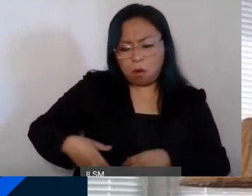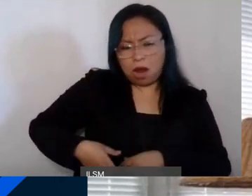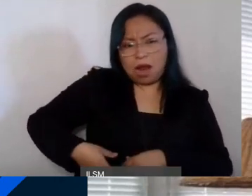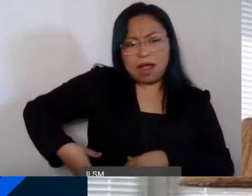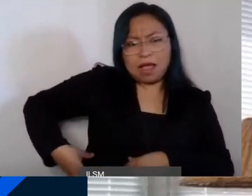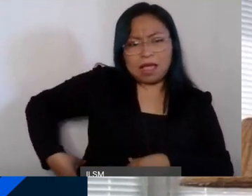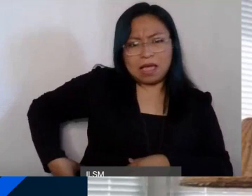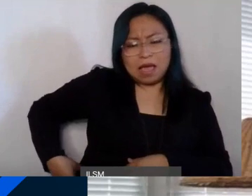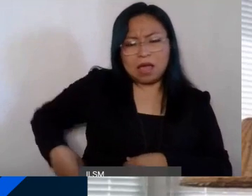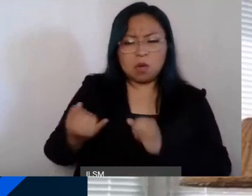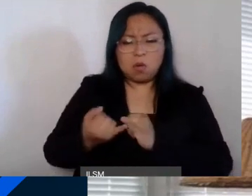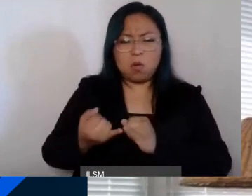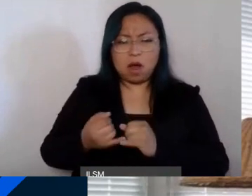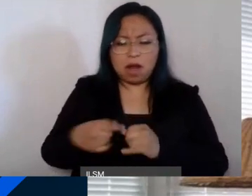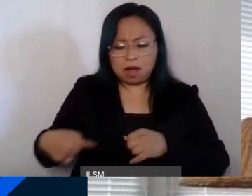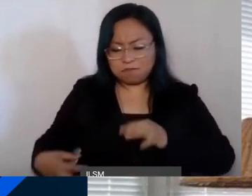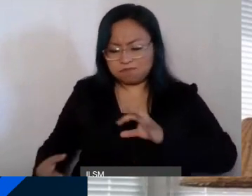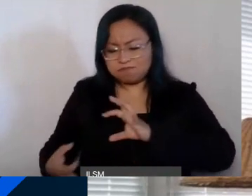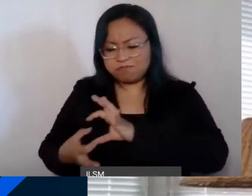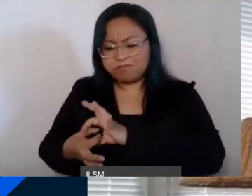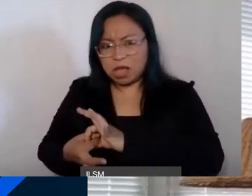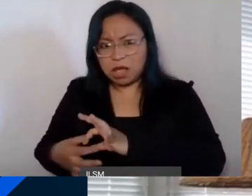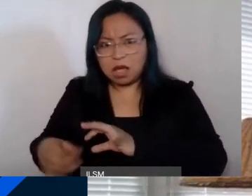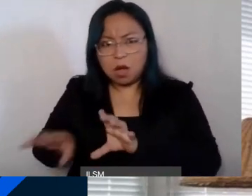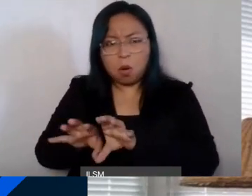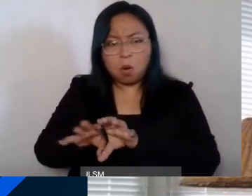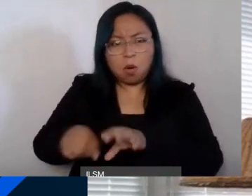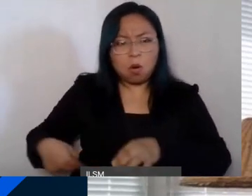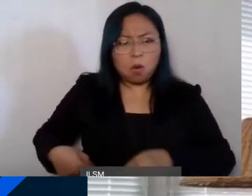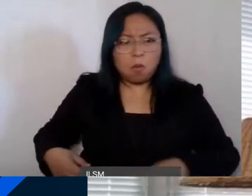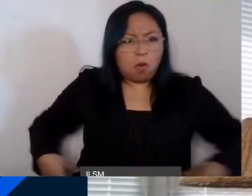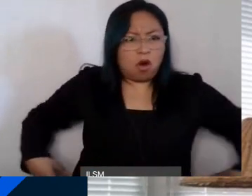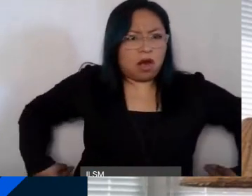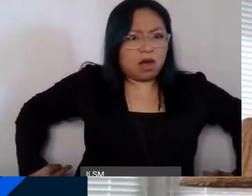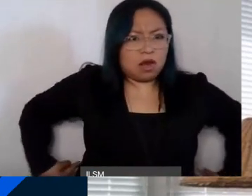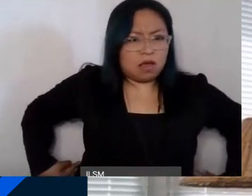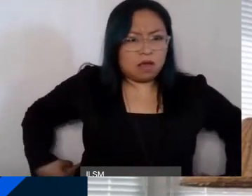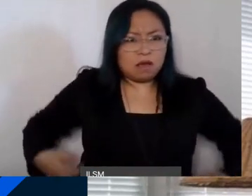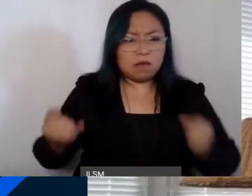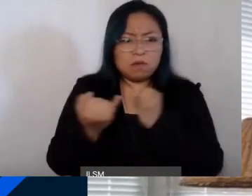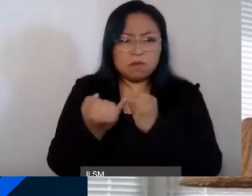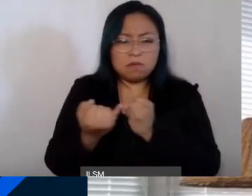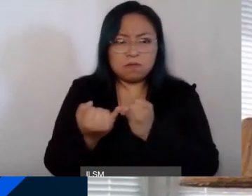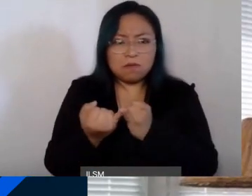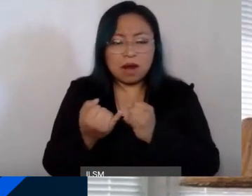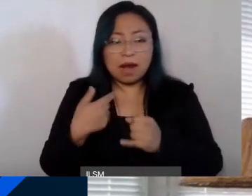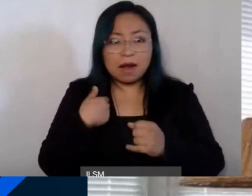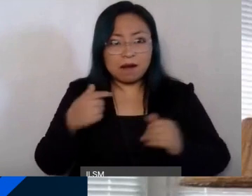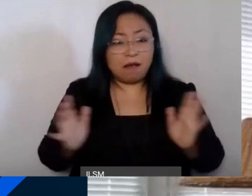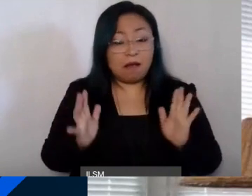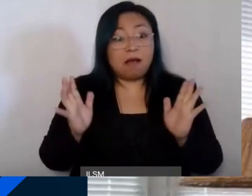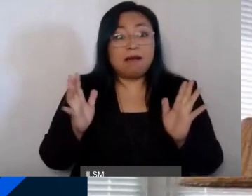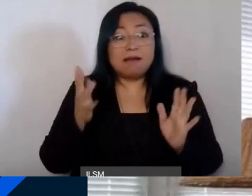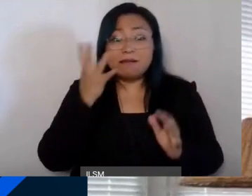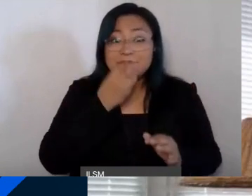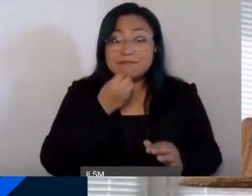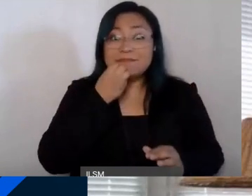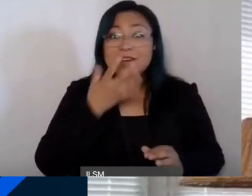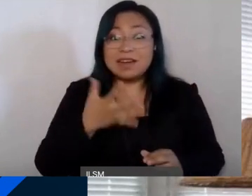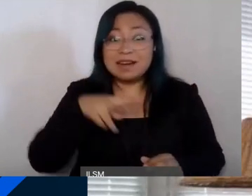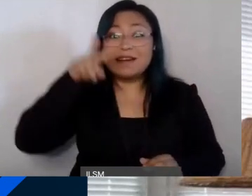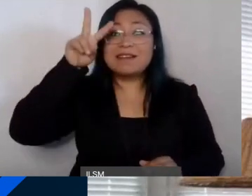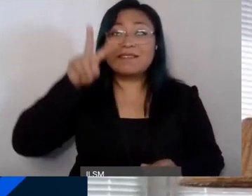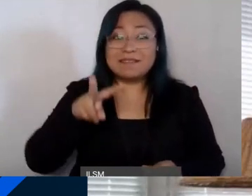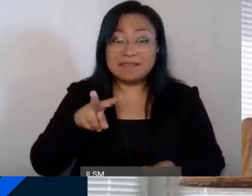del hígado y la del riñón del riñón que es es mágico es que es maravilloso como